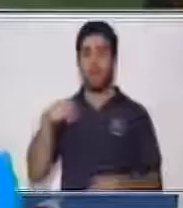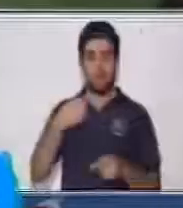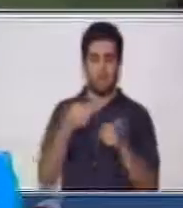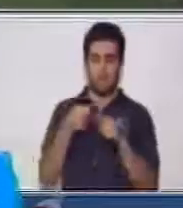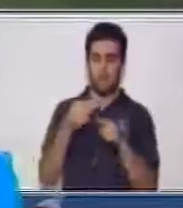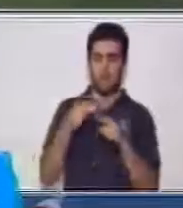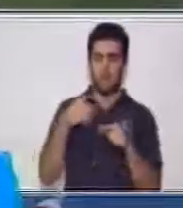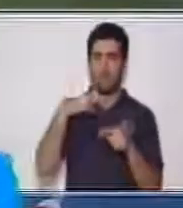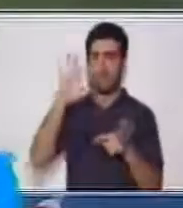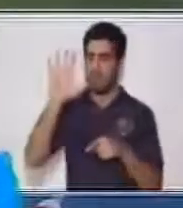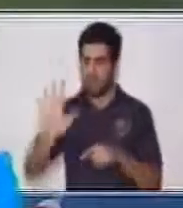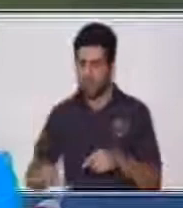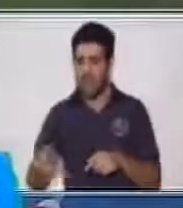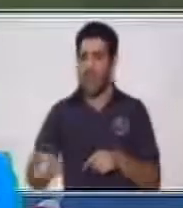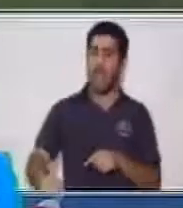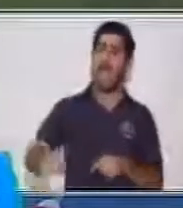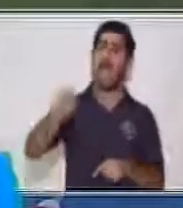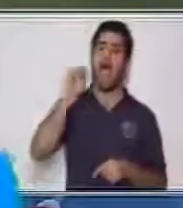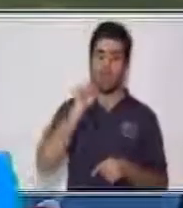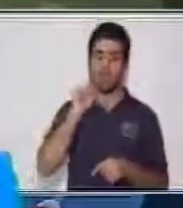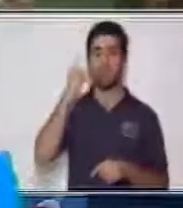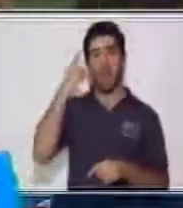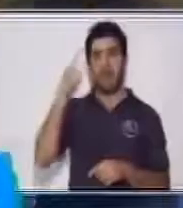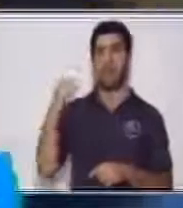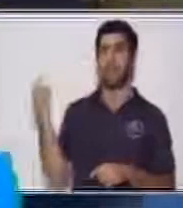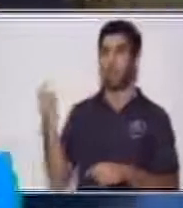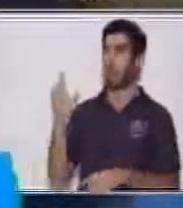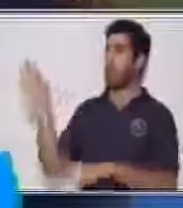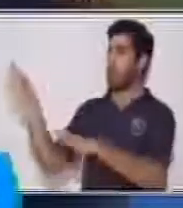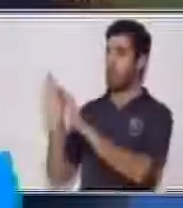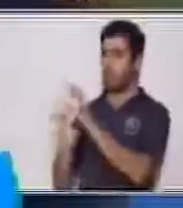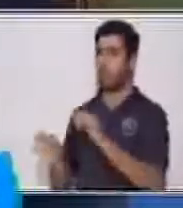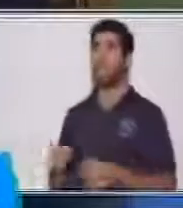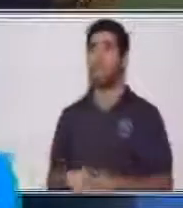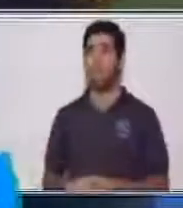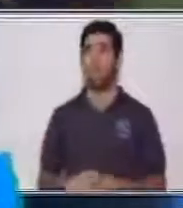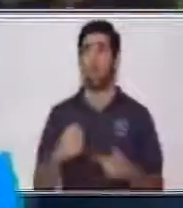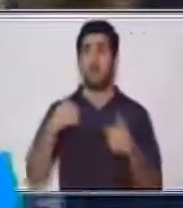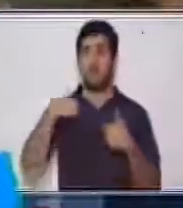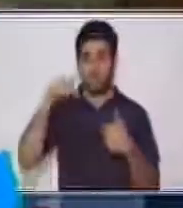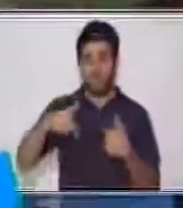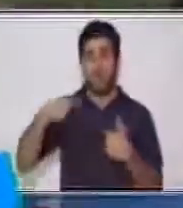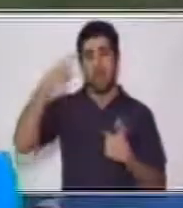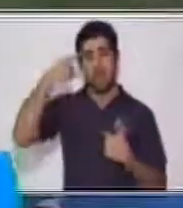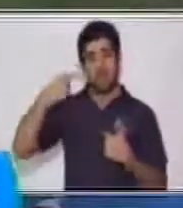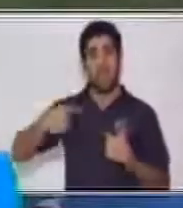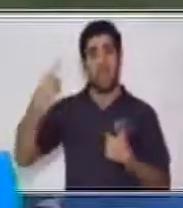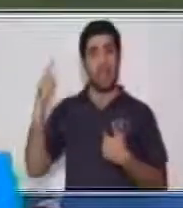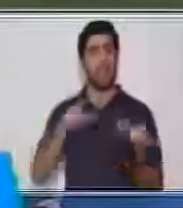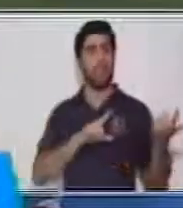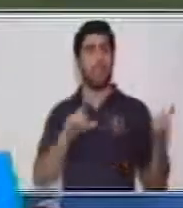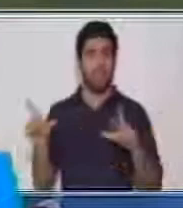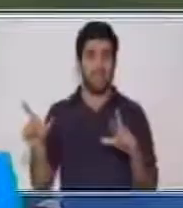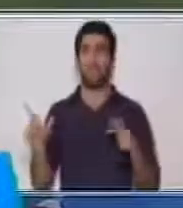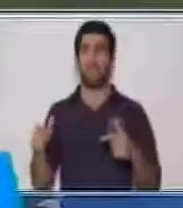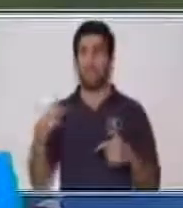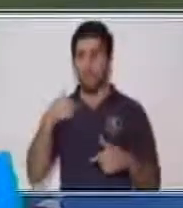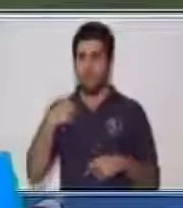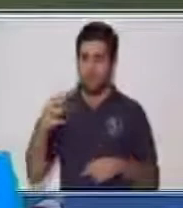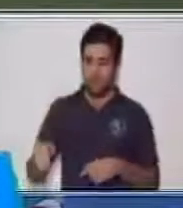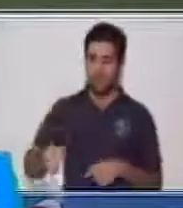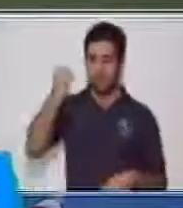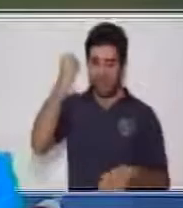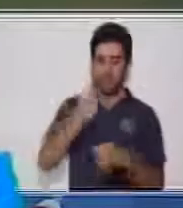poder cortar e invitar a sus amigos. Llegó el día. Connie cortó todas